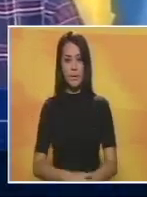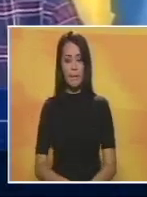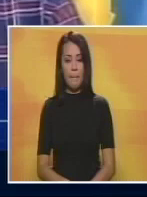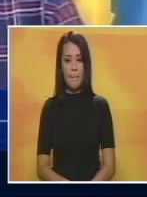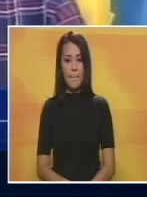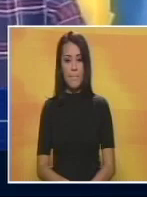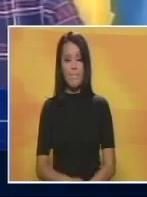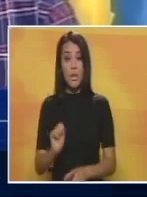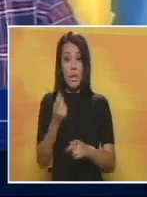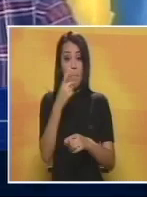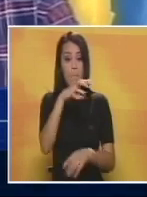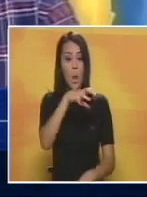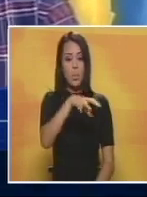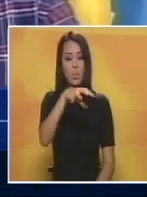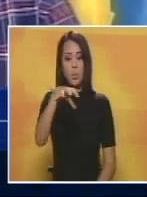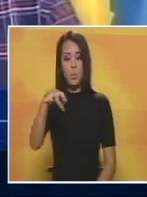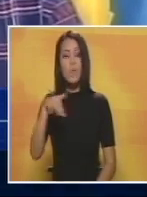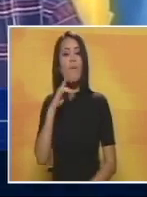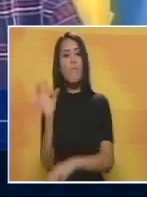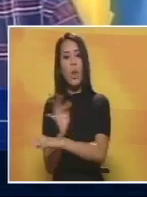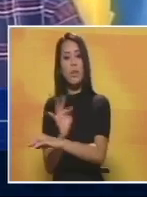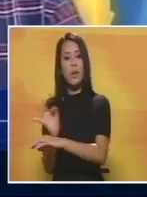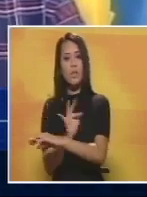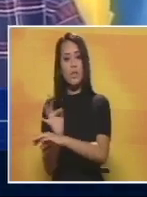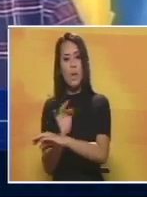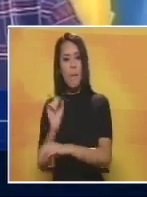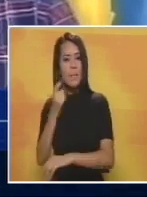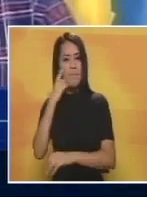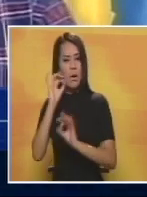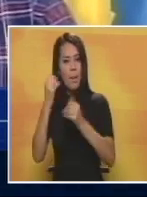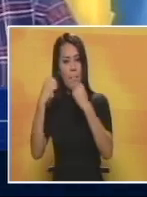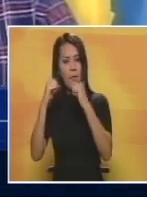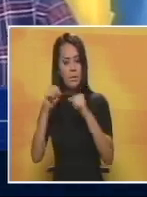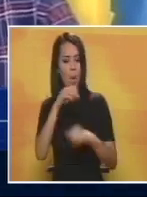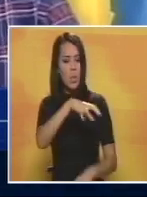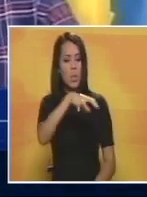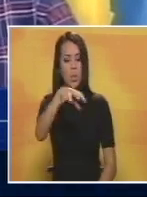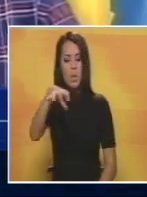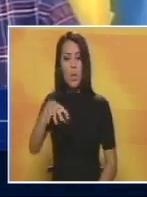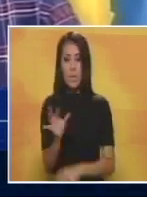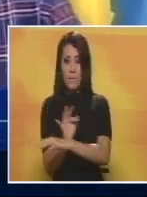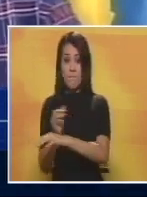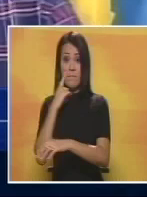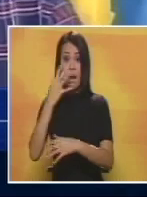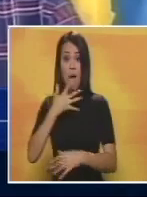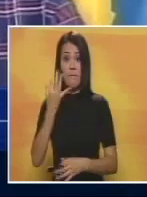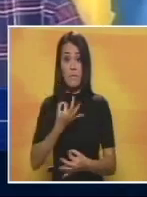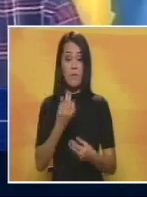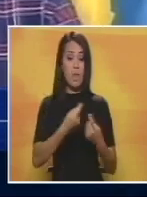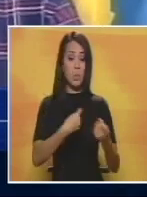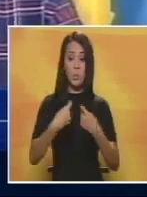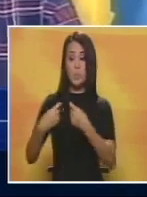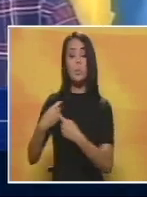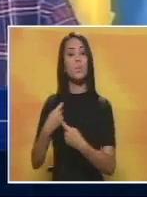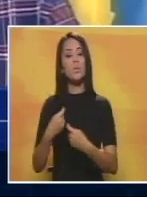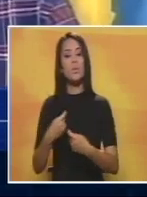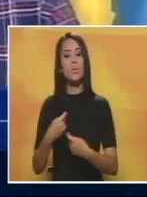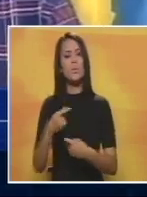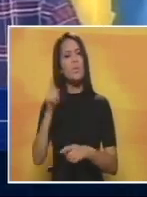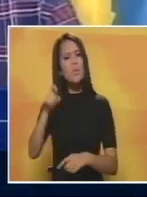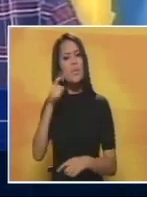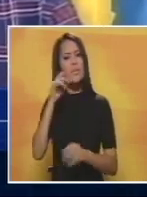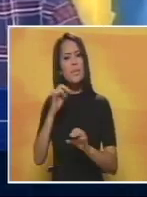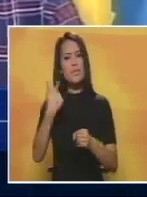primeros estados, como tú lo has dicho, fronterizo, ¿no? Para evitar el tema del contrabando y tener una realidad de la producción y la distribución de cuánto verdaderamente se